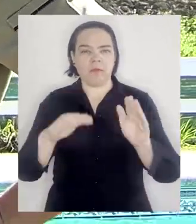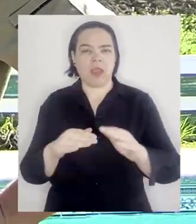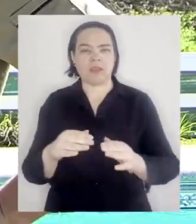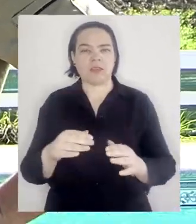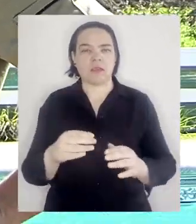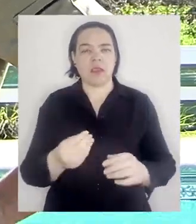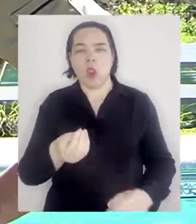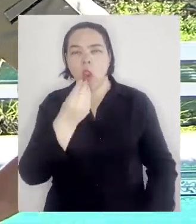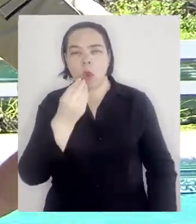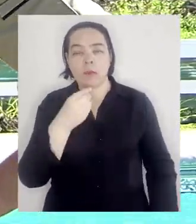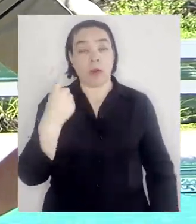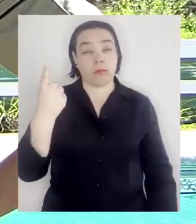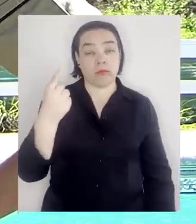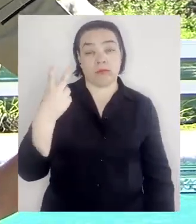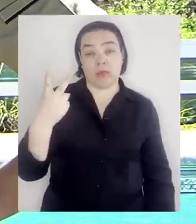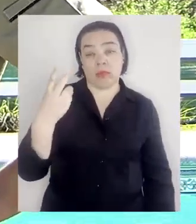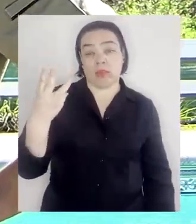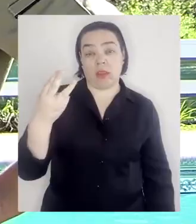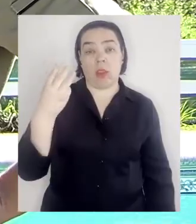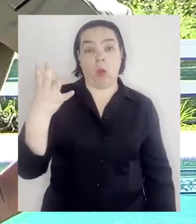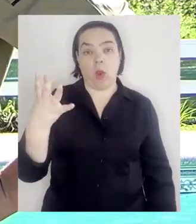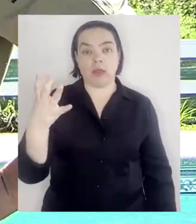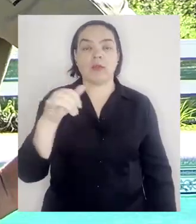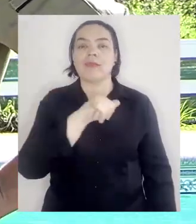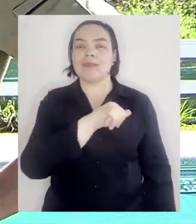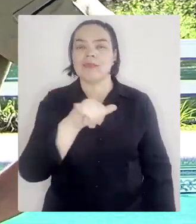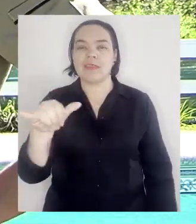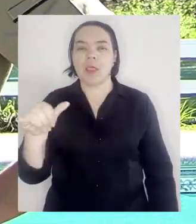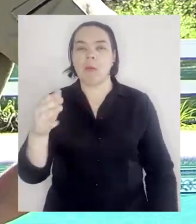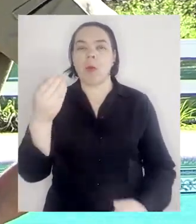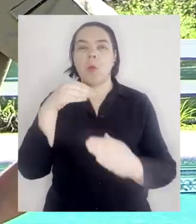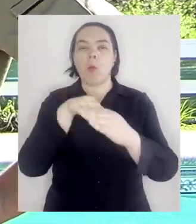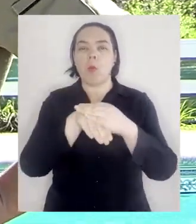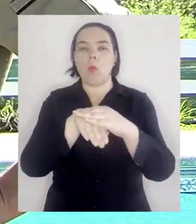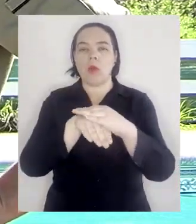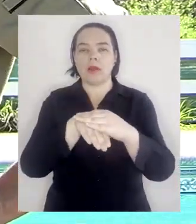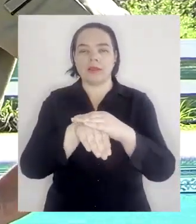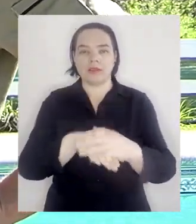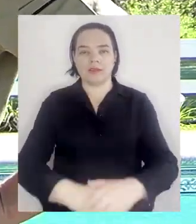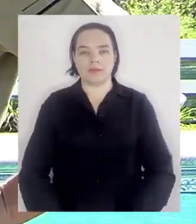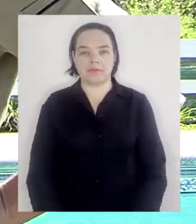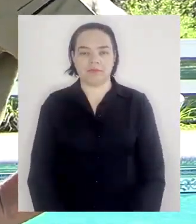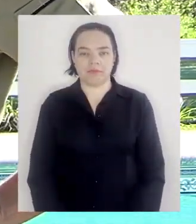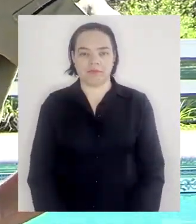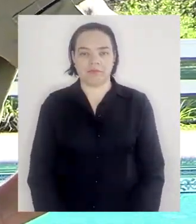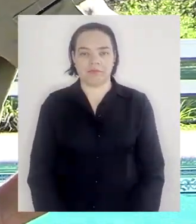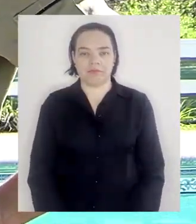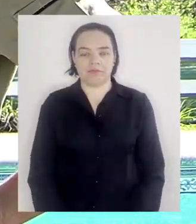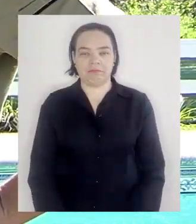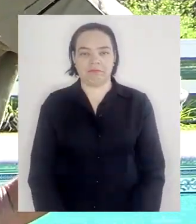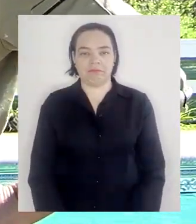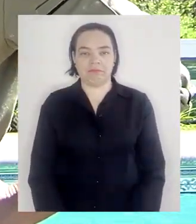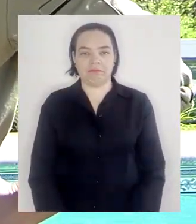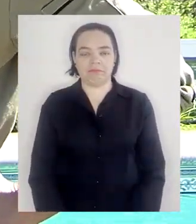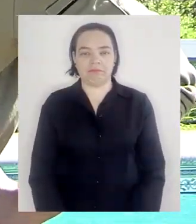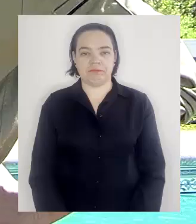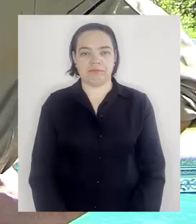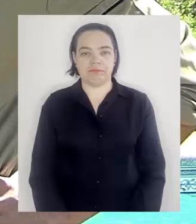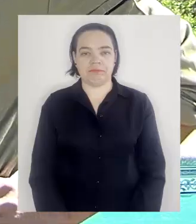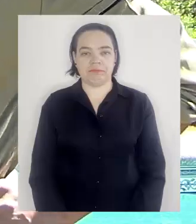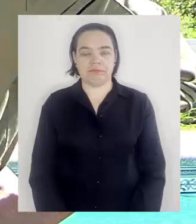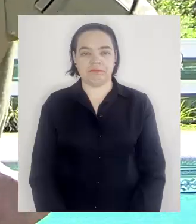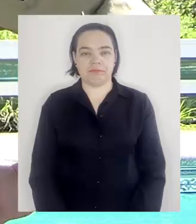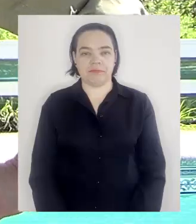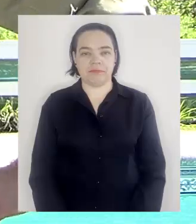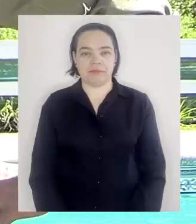más, se guarda la masa, se puede congelar en el refri. Lo guardas en el refri o si tú lo quieres guardar por más tiempo en el congelador. Perfecto. Y